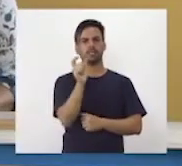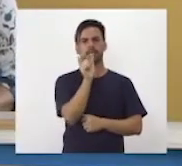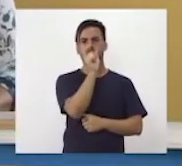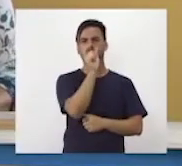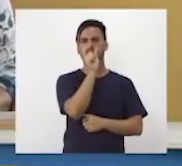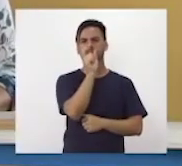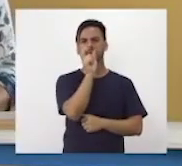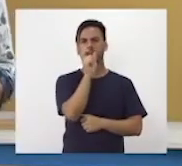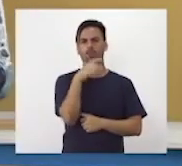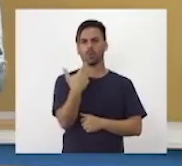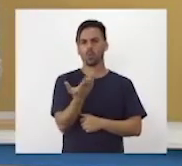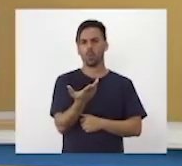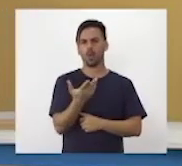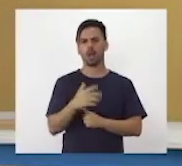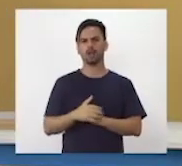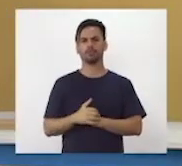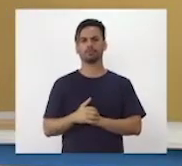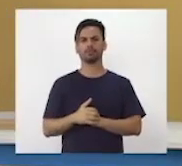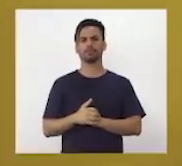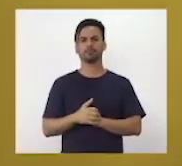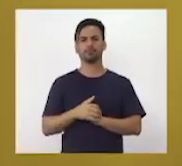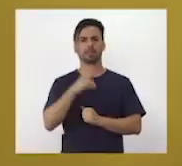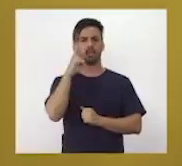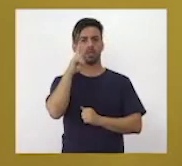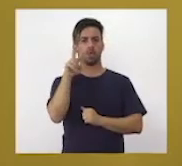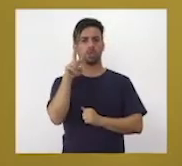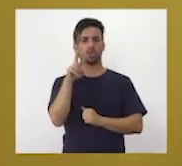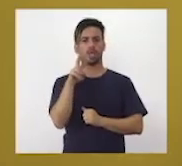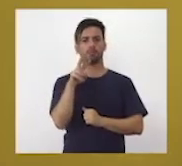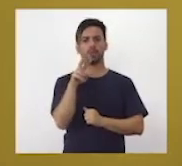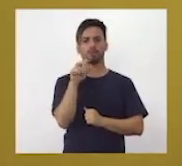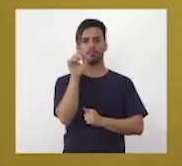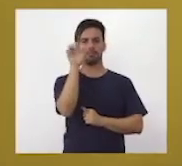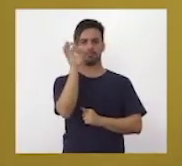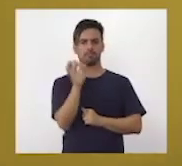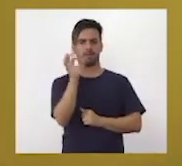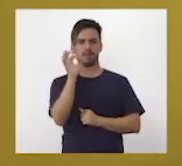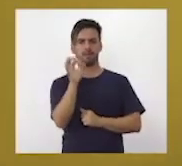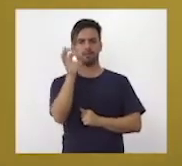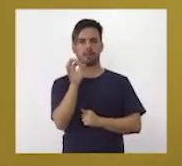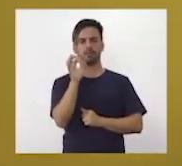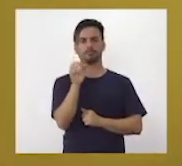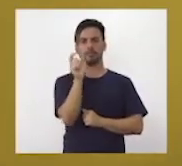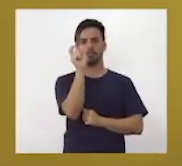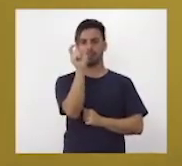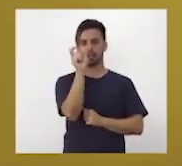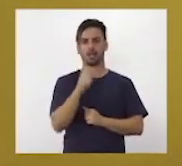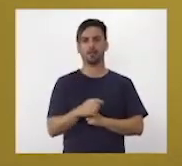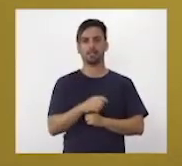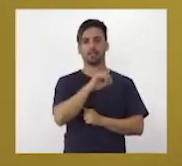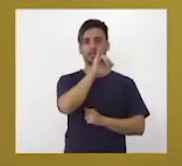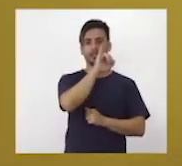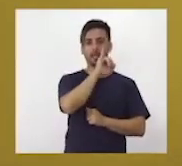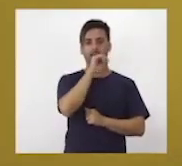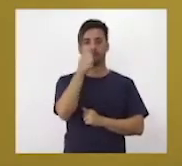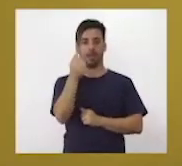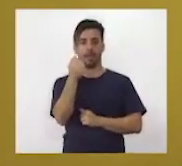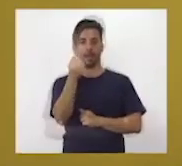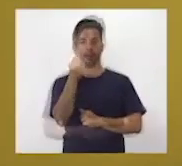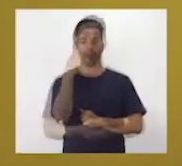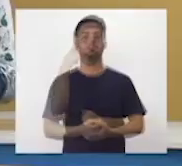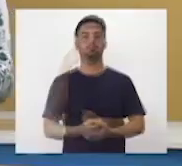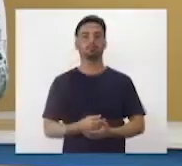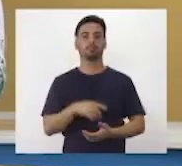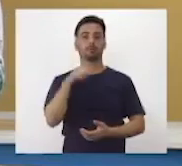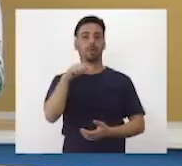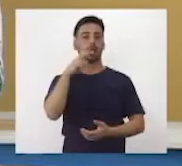parte literal, el numerador se mantiene la variable y el resultado sería